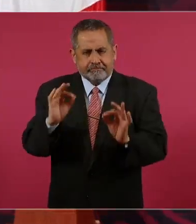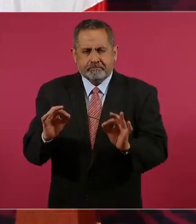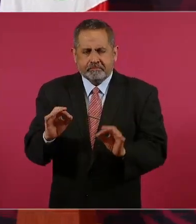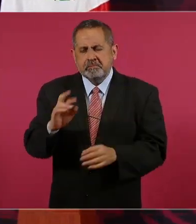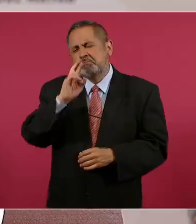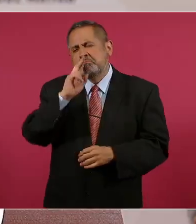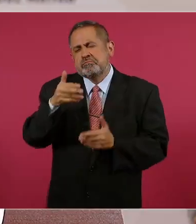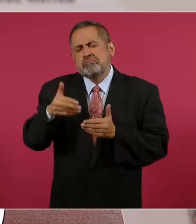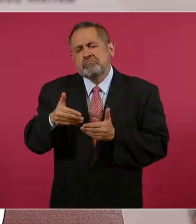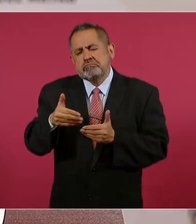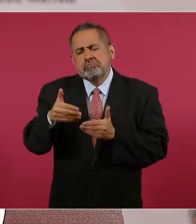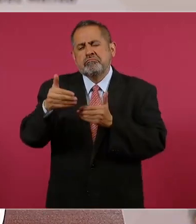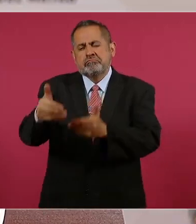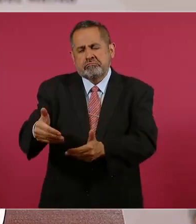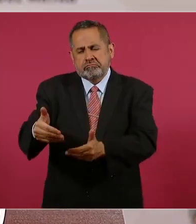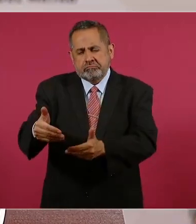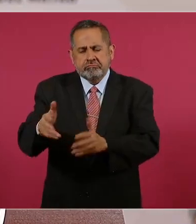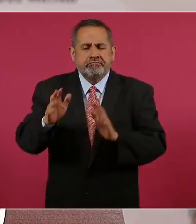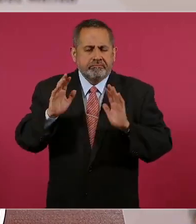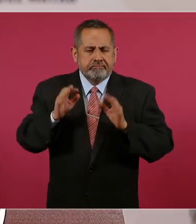lleve